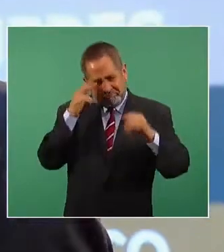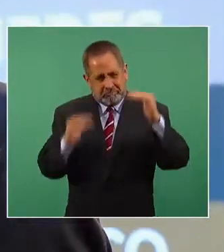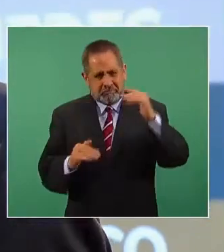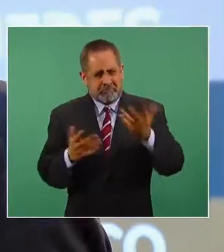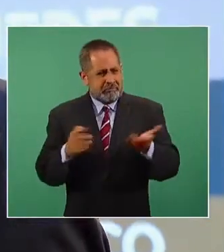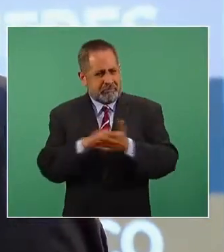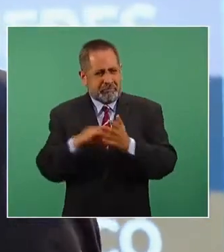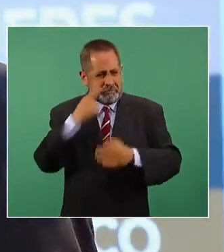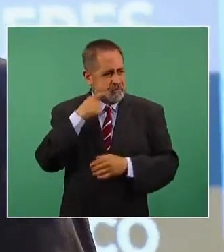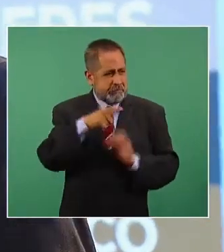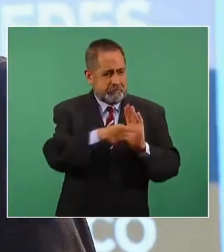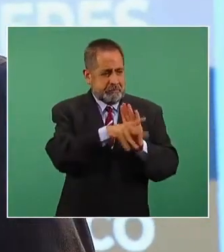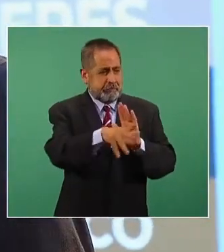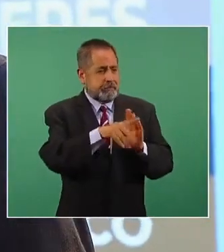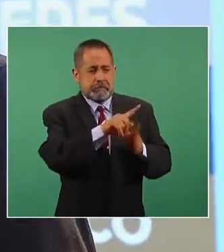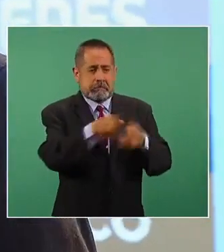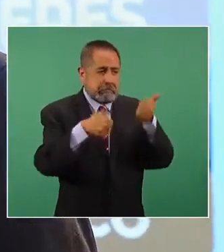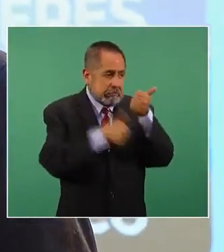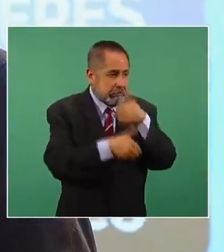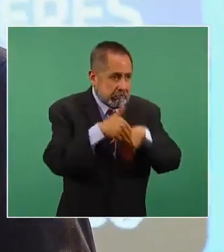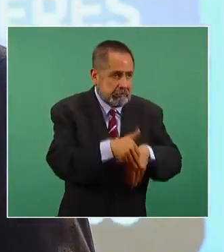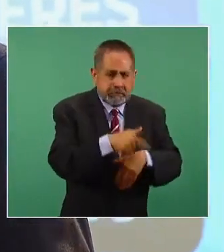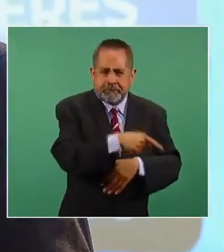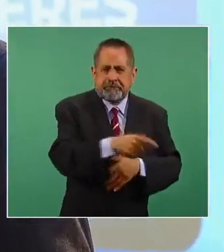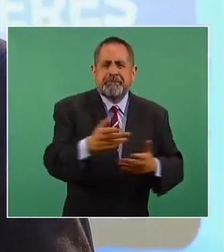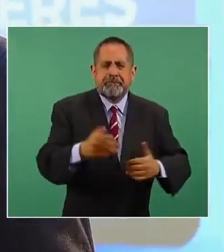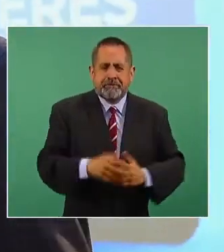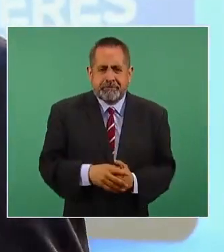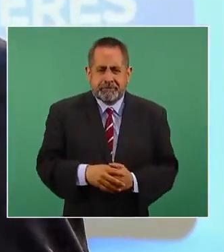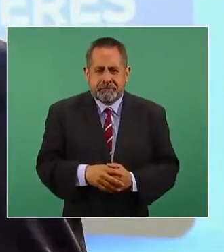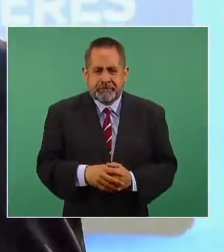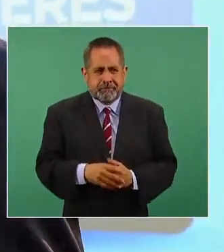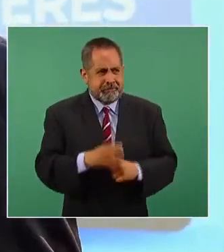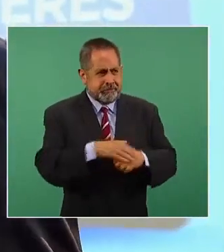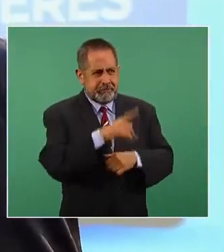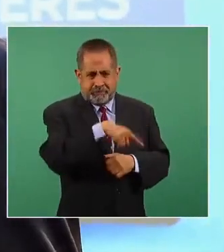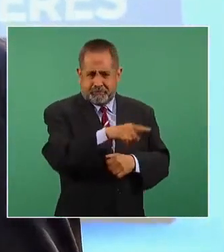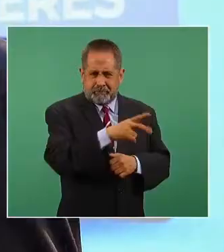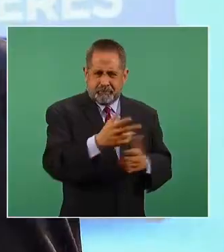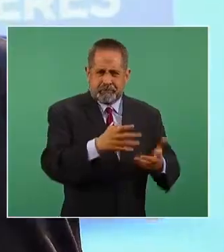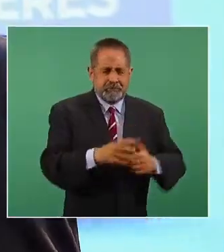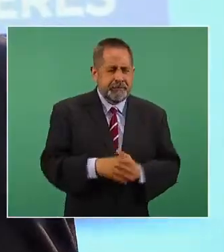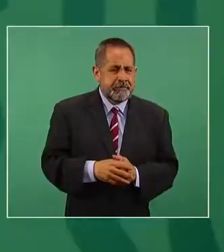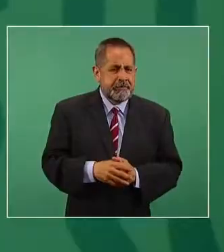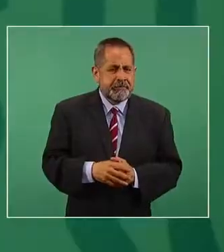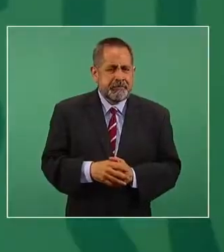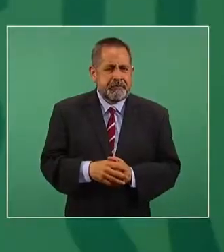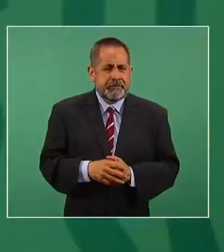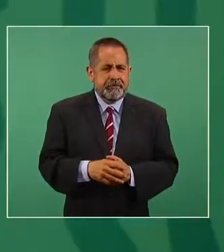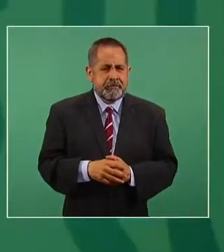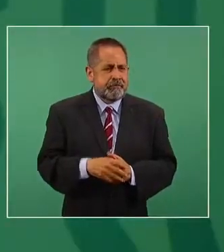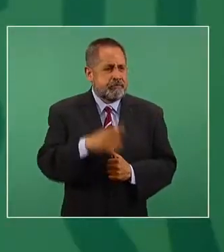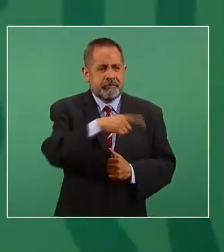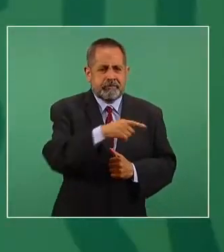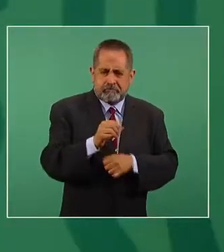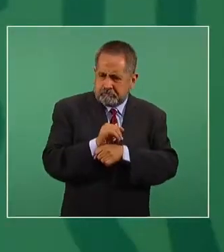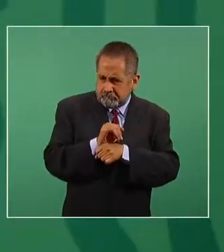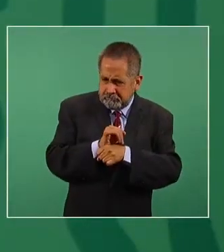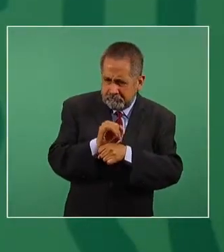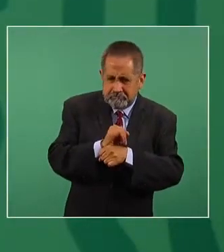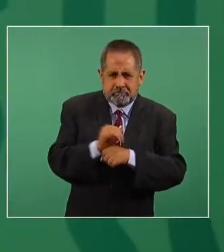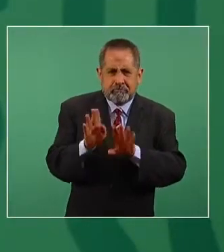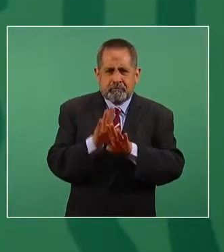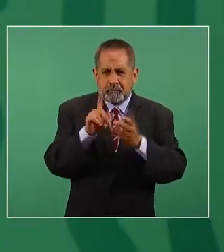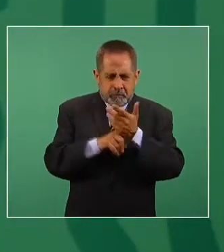estos medios al servicio del conservadurismo, ¿por qué no hacen una investigación,